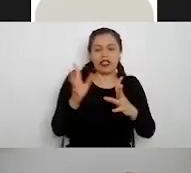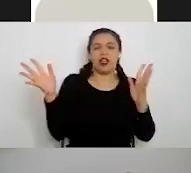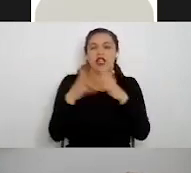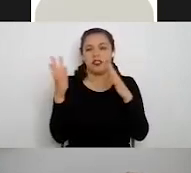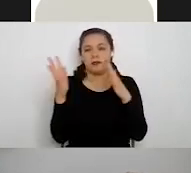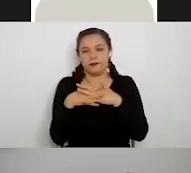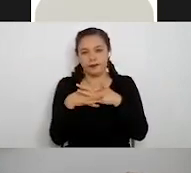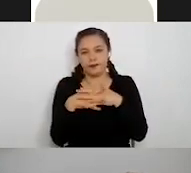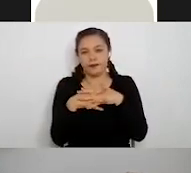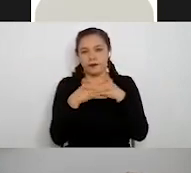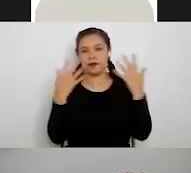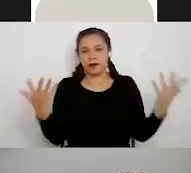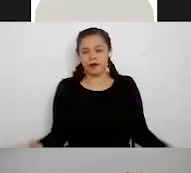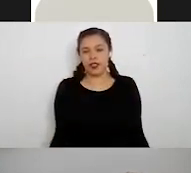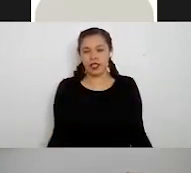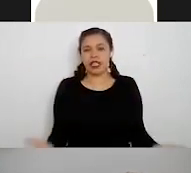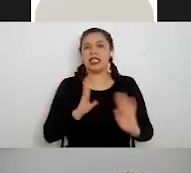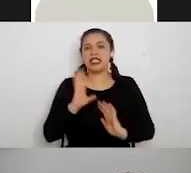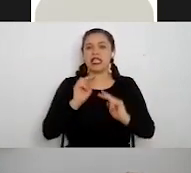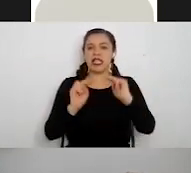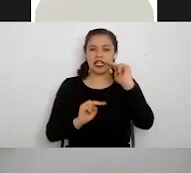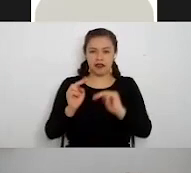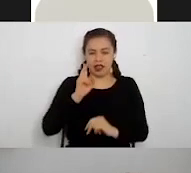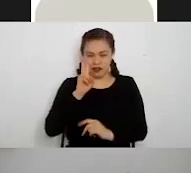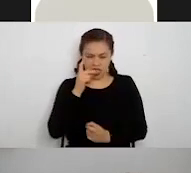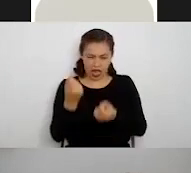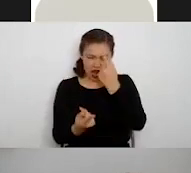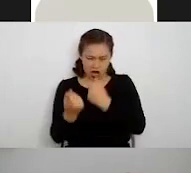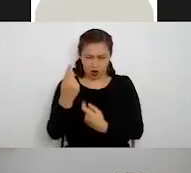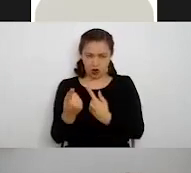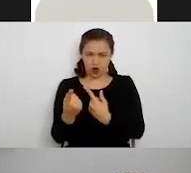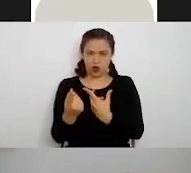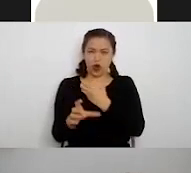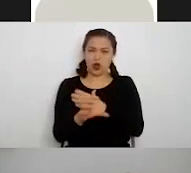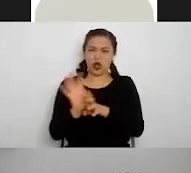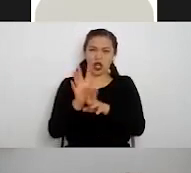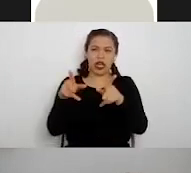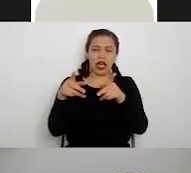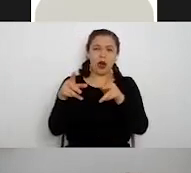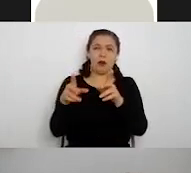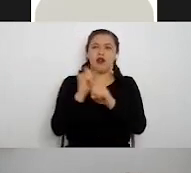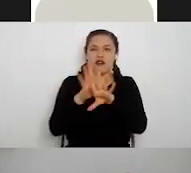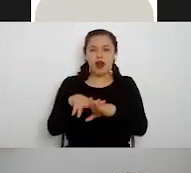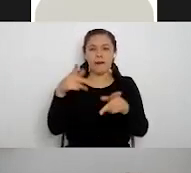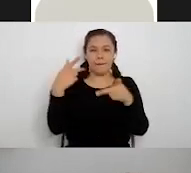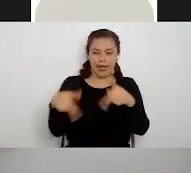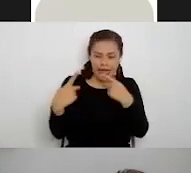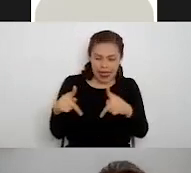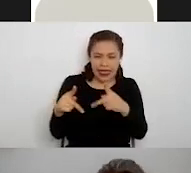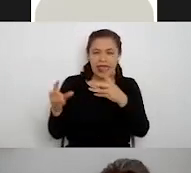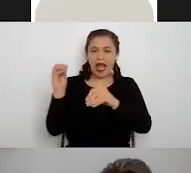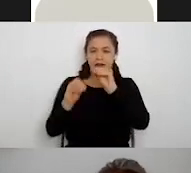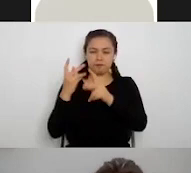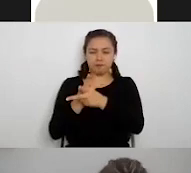ha hecho que varios indicadores, aquí pongo algunos indicadores mundiales, ¿no? De las ventas, de la producción, del